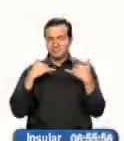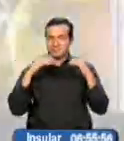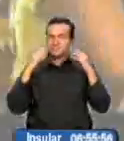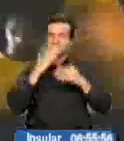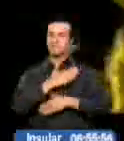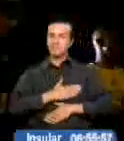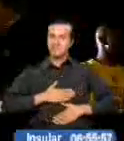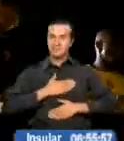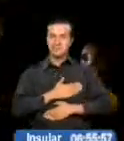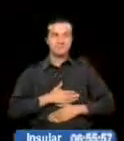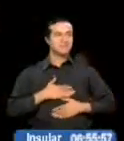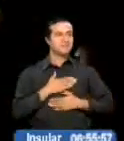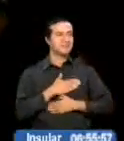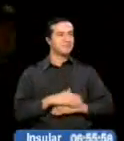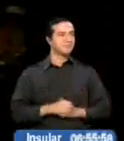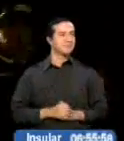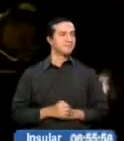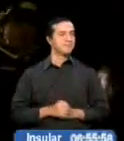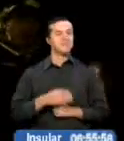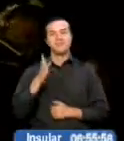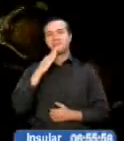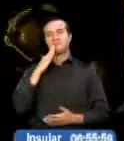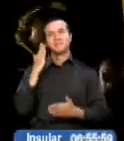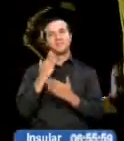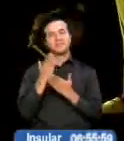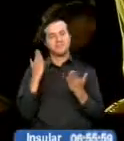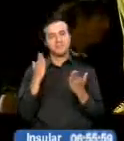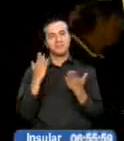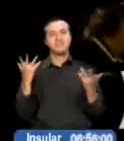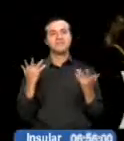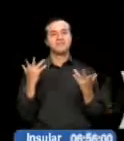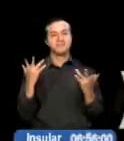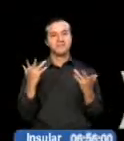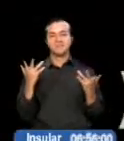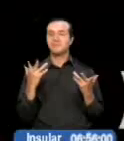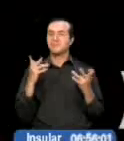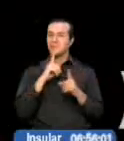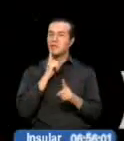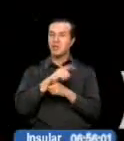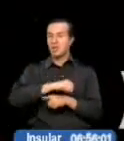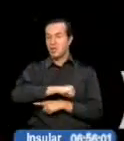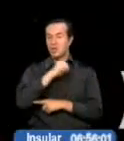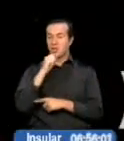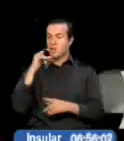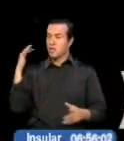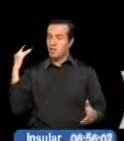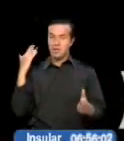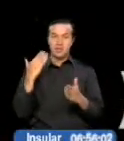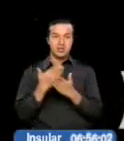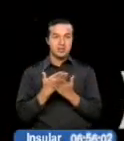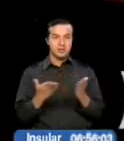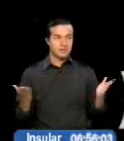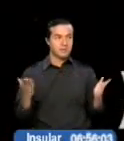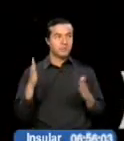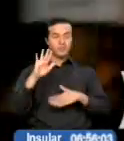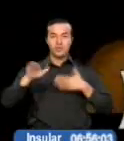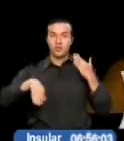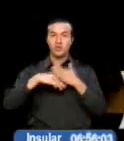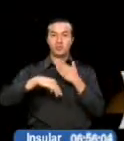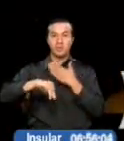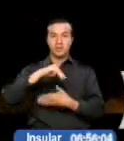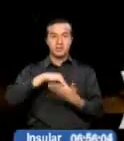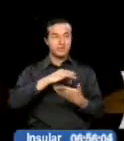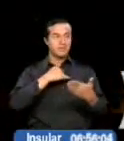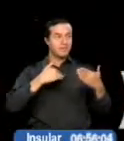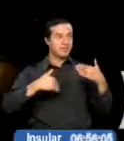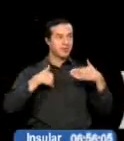disfrutemos. Contento, la verdad, agradecido a Dios y bueno, festejar ahora este triunfo que la verdad lo veníamos buscando hace mucho tiempo. Toda la gente en Manabí, contento.